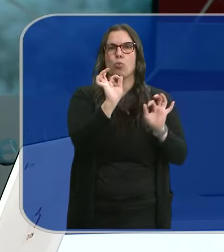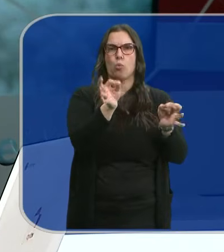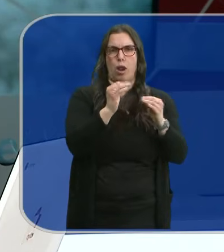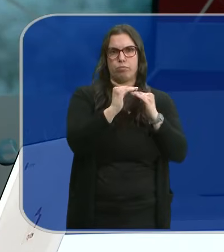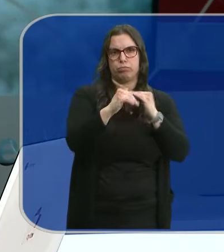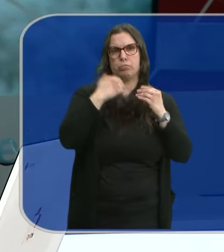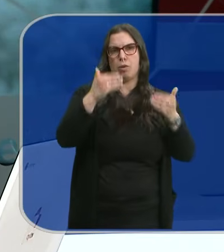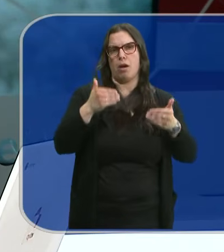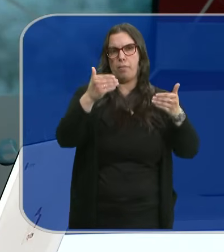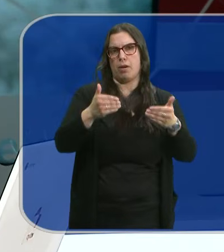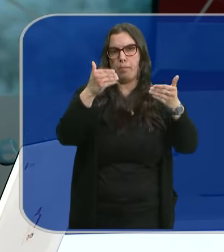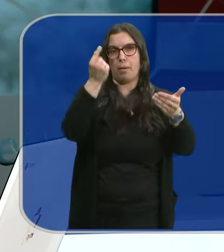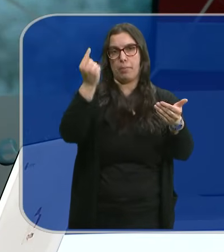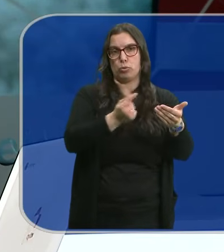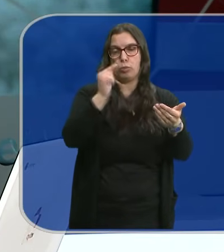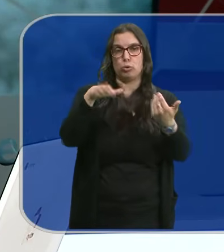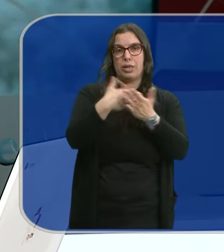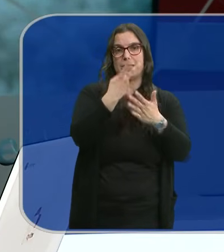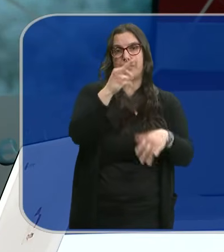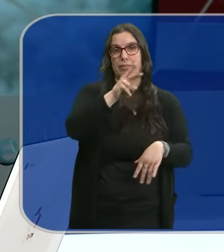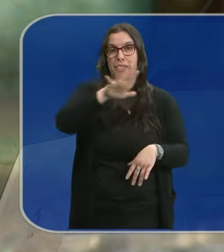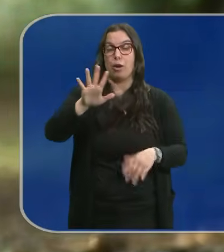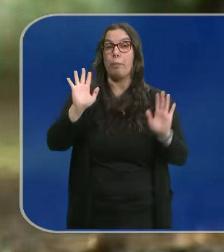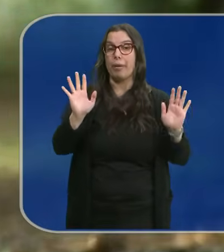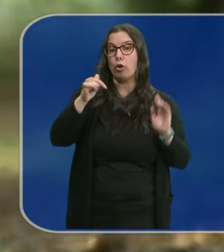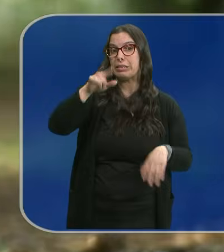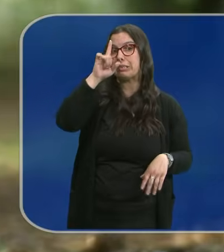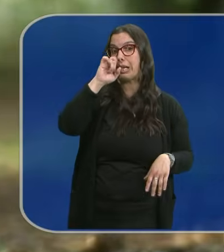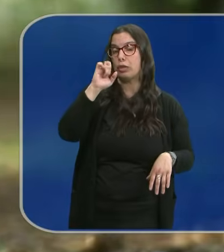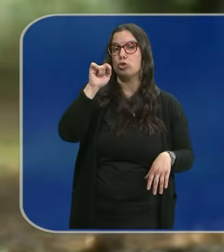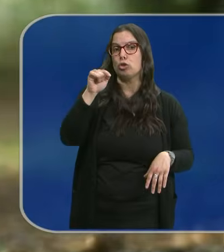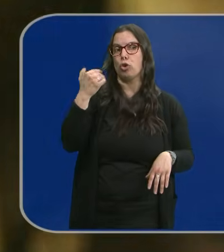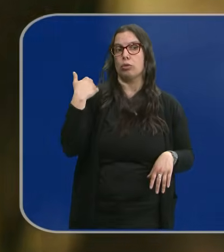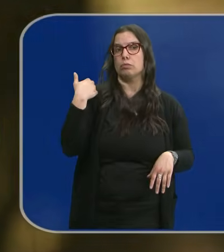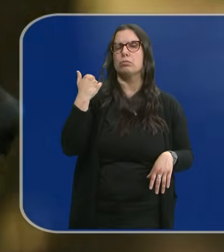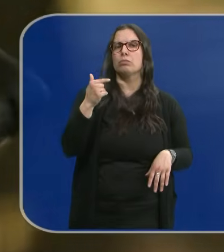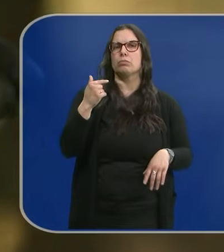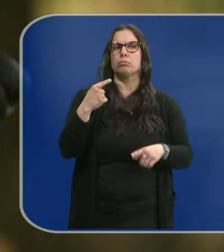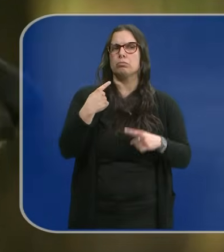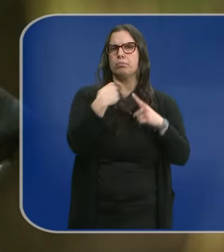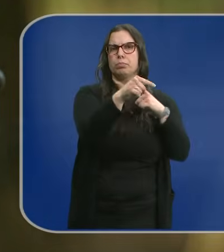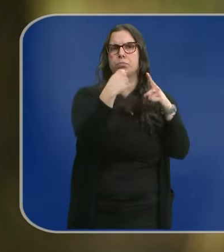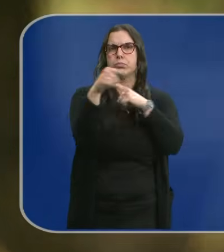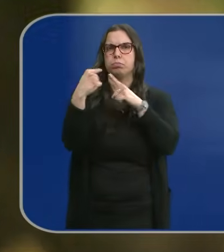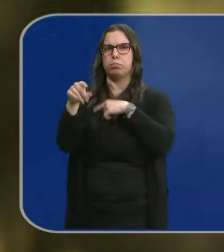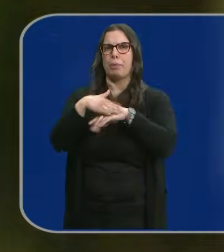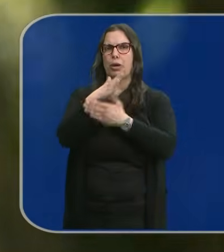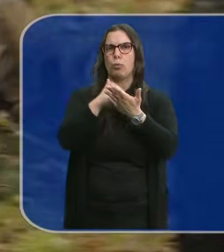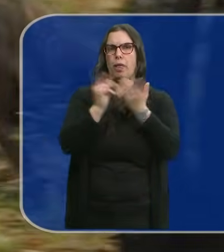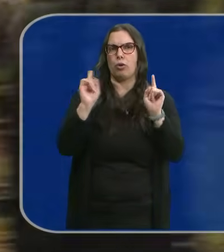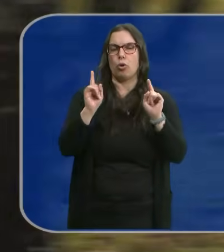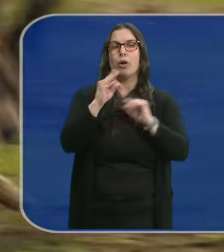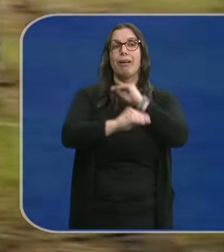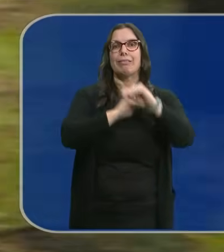en sucesivas prórrogas presupuestarias hasta 2025. Sin embargo, este último año ese dinero no se ha transferido a las comunidades autónomas y